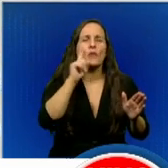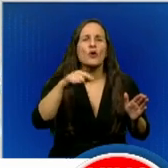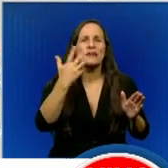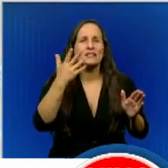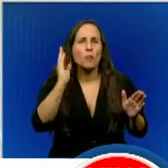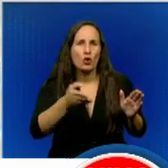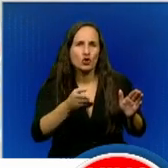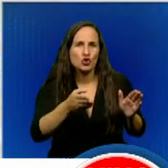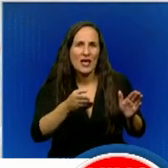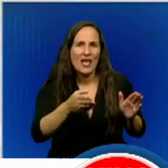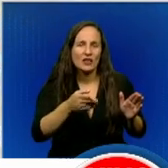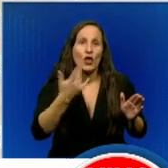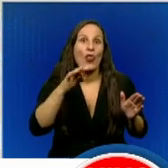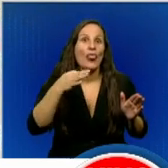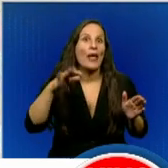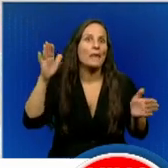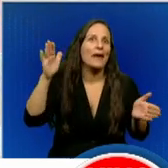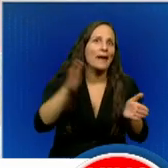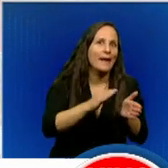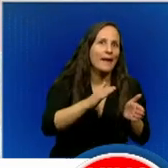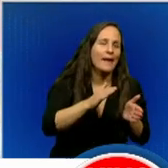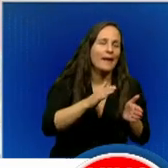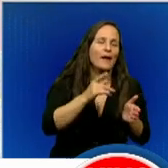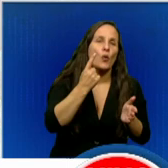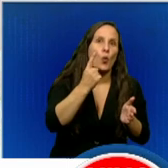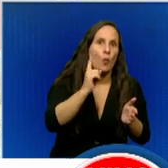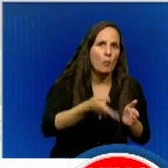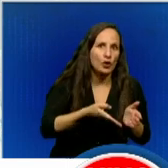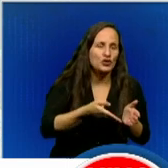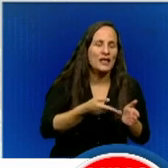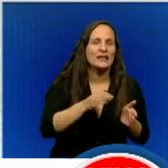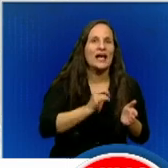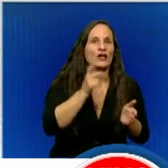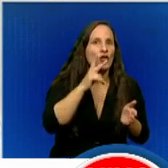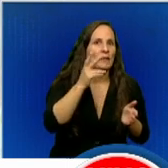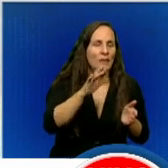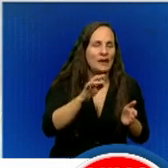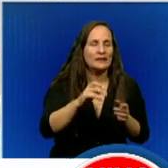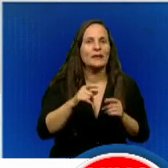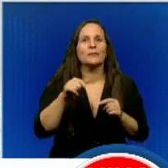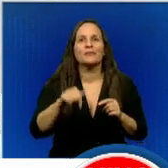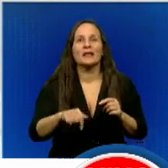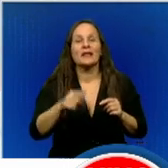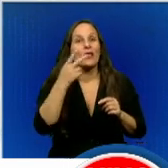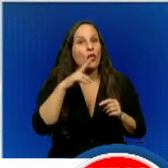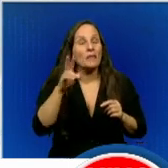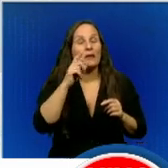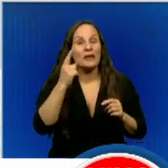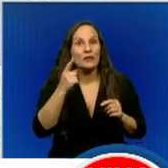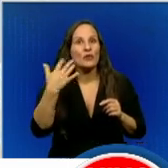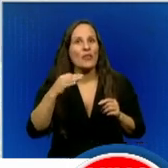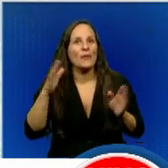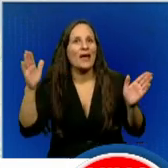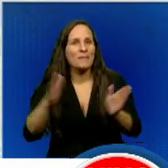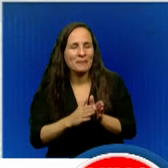que debía bajar al 1 por ciento en 2020 y que debía bajar al 0.5 en 2021